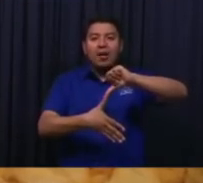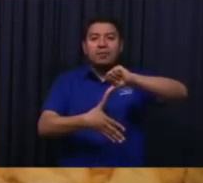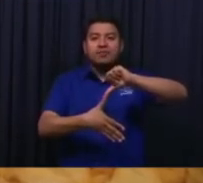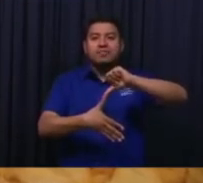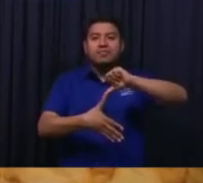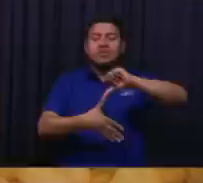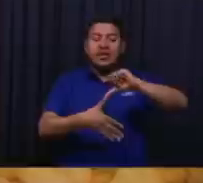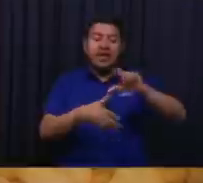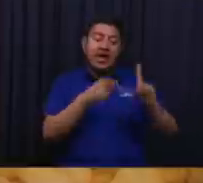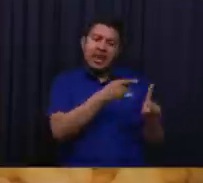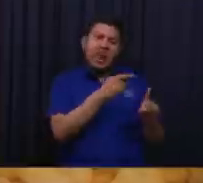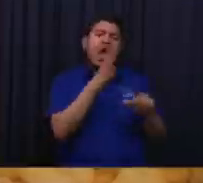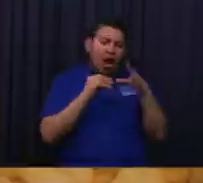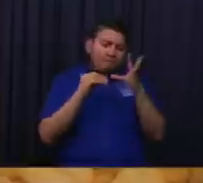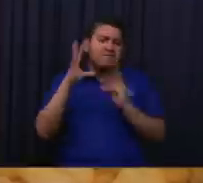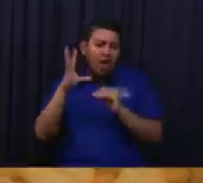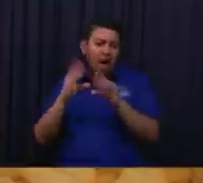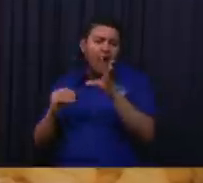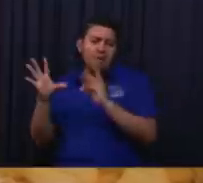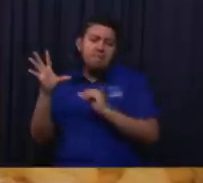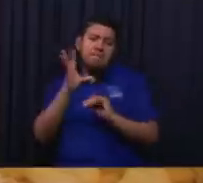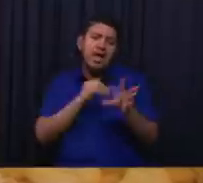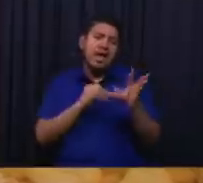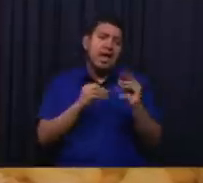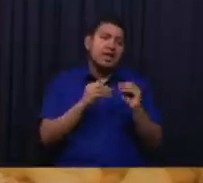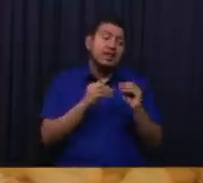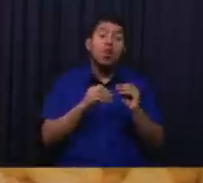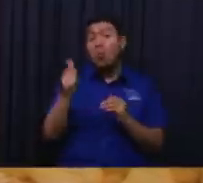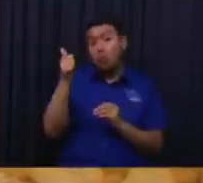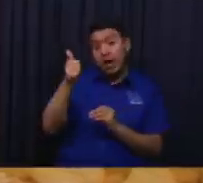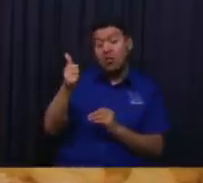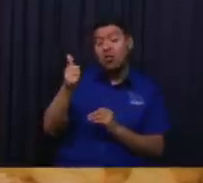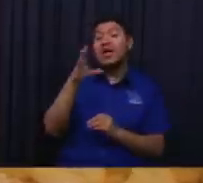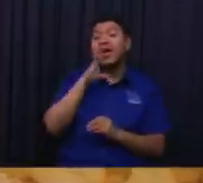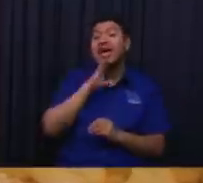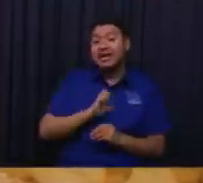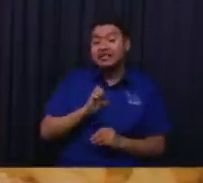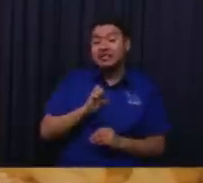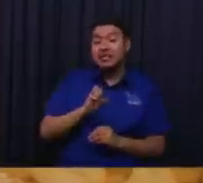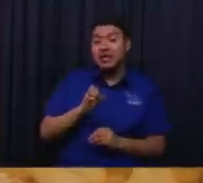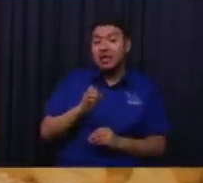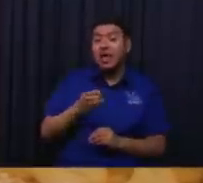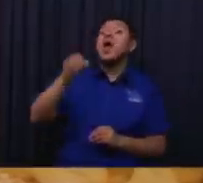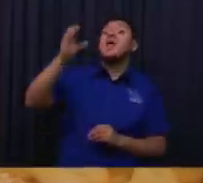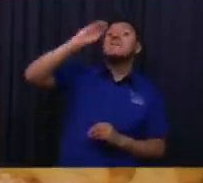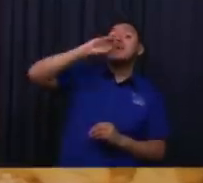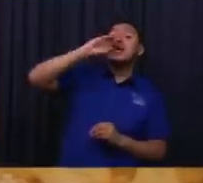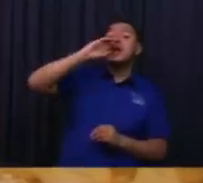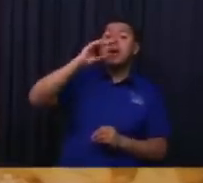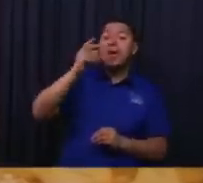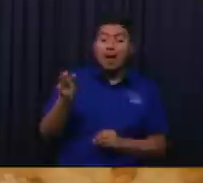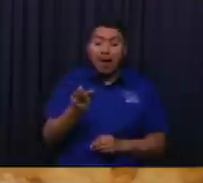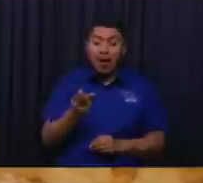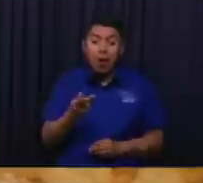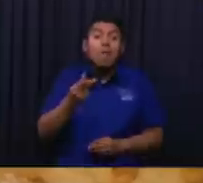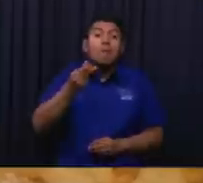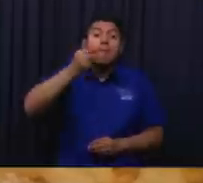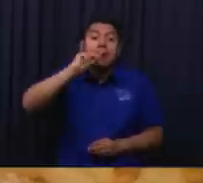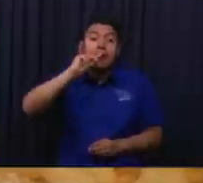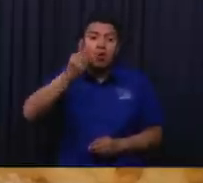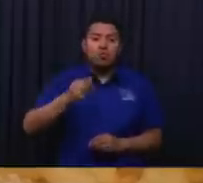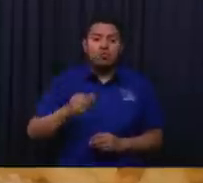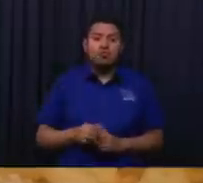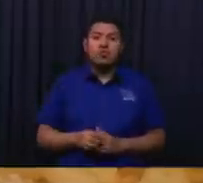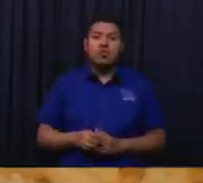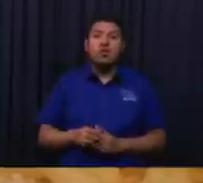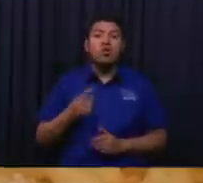empezó él a hablarme de todas las propiedades del vino y me dejó asombrado. Él me quería convencer